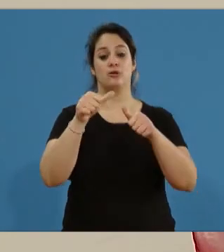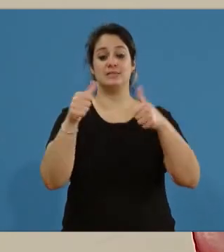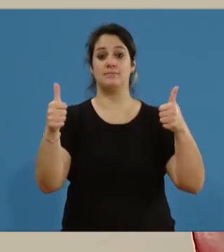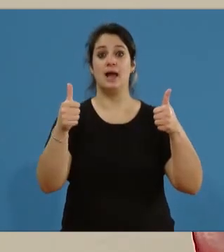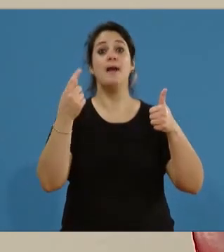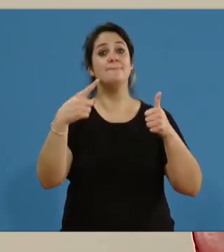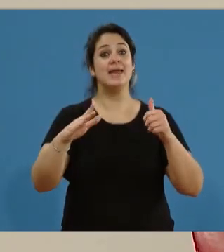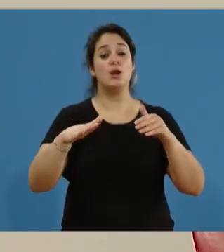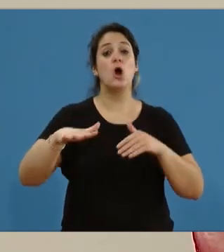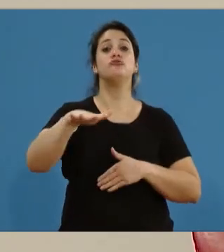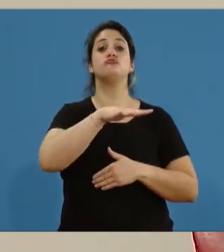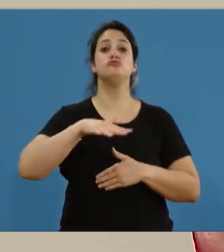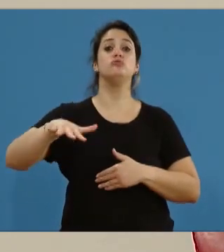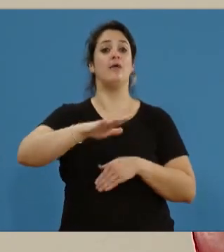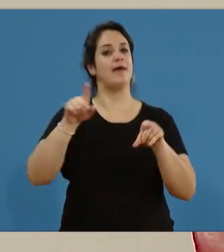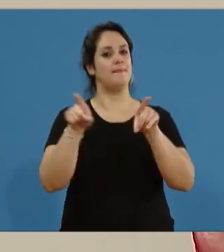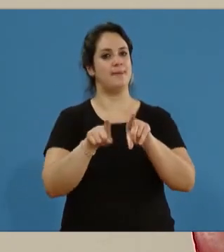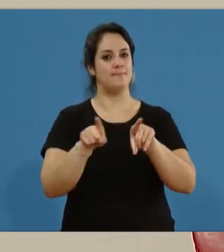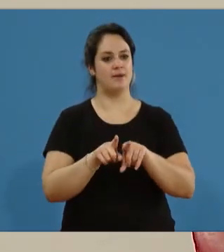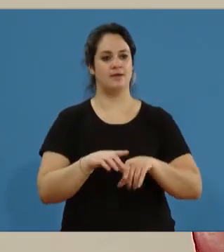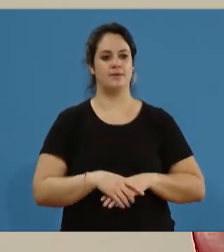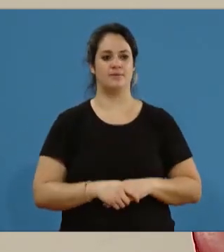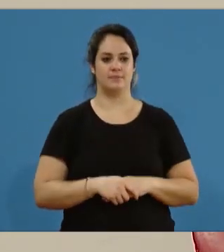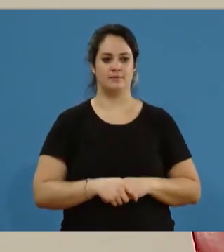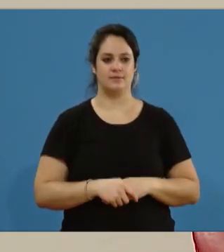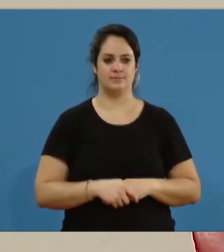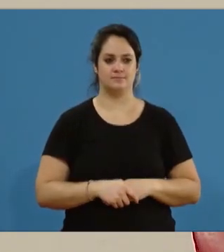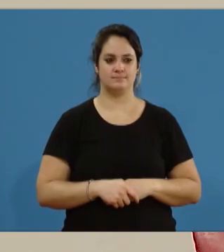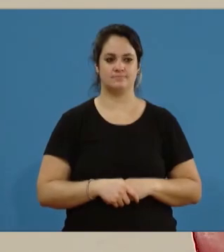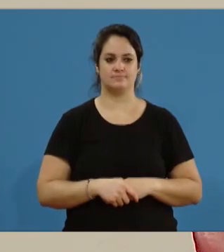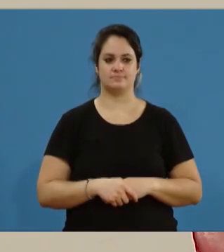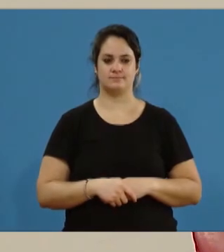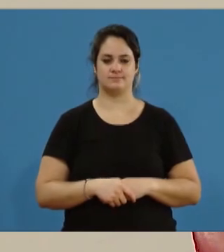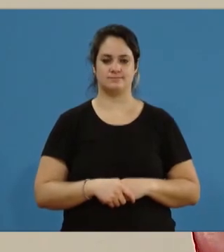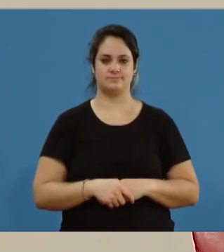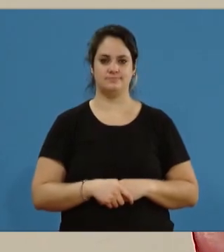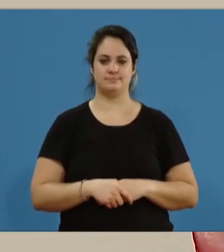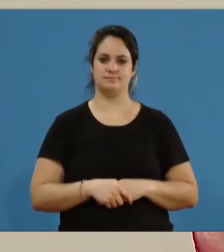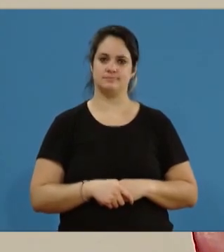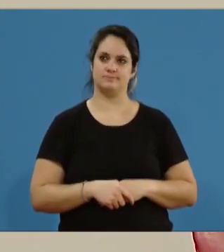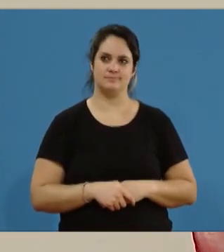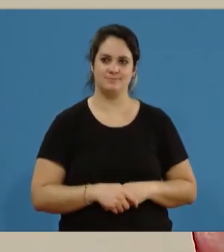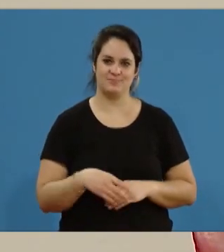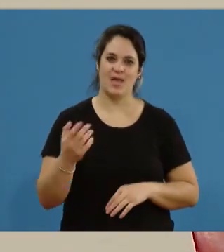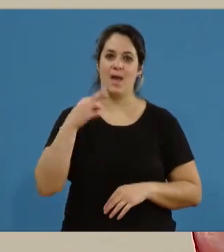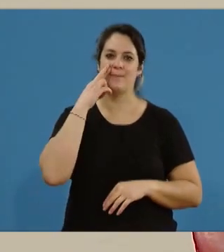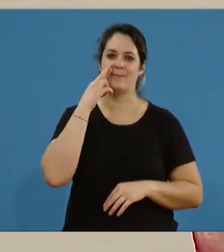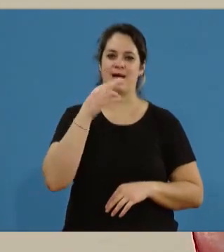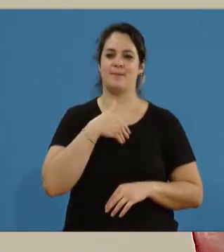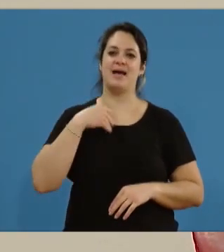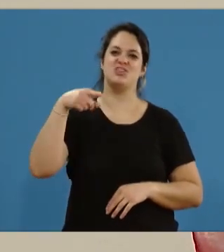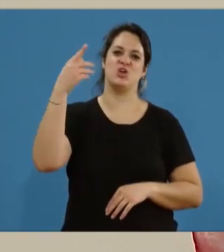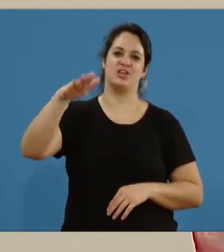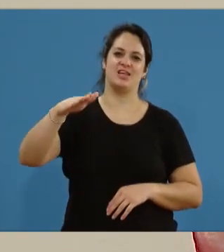separados, aunque viven juntos en una misma ciudad. Los papás de Carolina